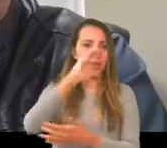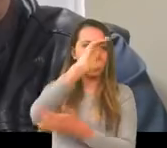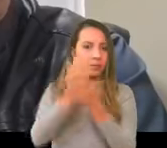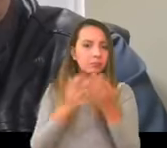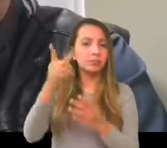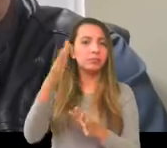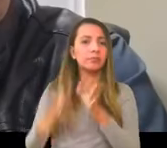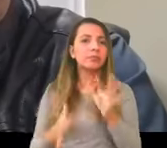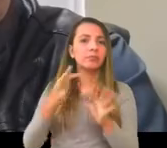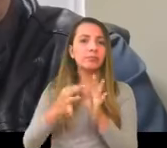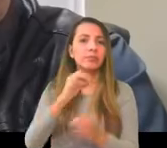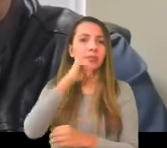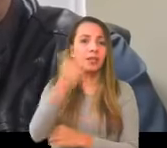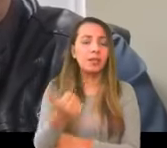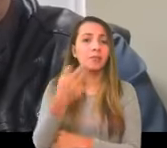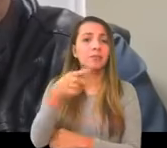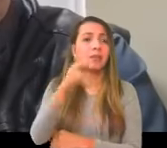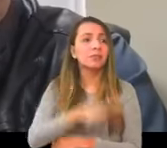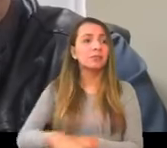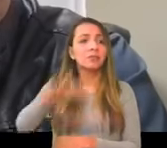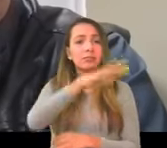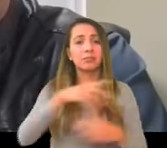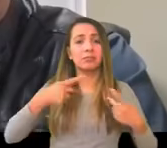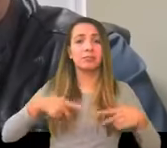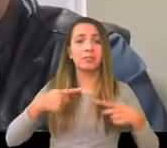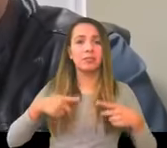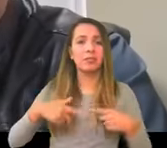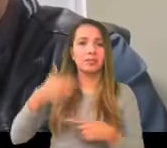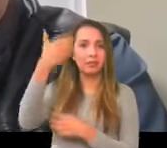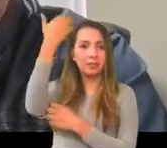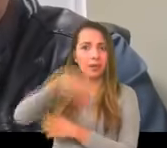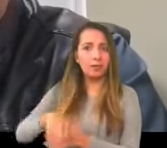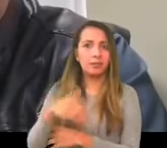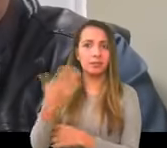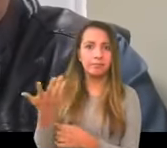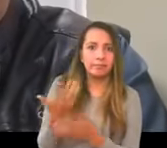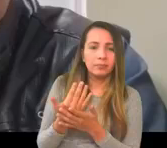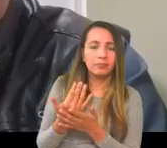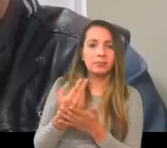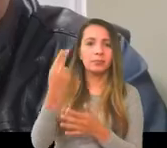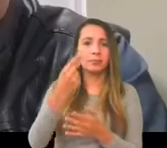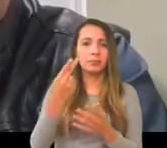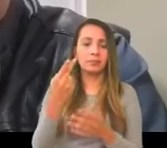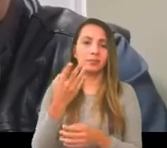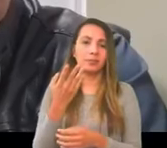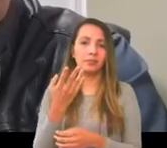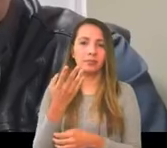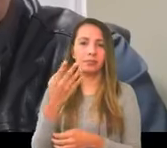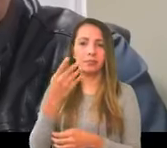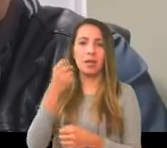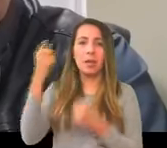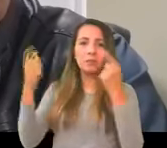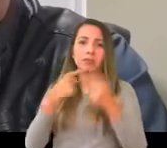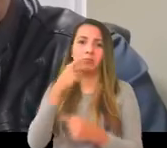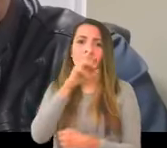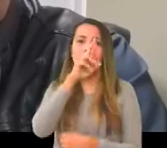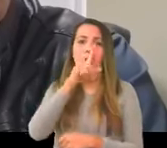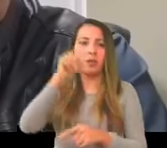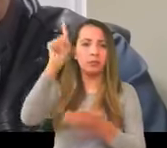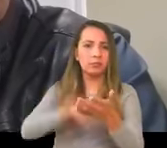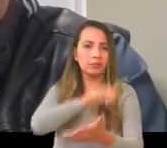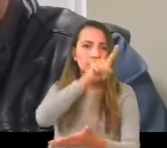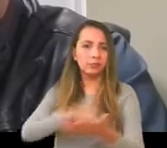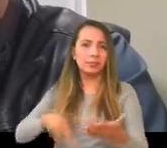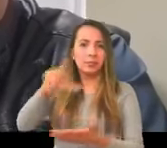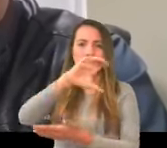cumpliendo? Y la sociedad está al centro de esta problemática. ¿Hay la posibilidad de que se le cancele el contrato? ¿Qué